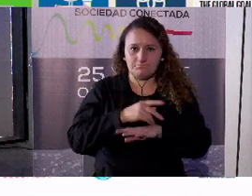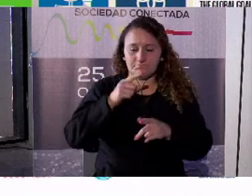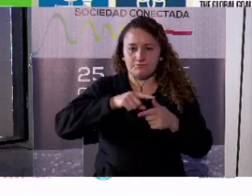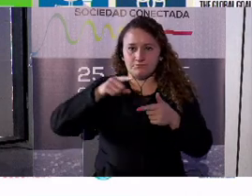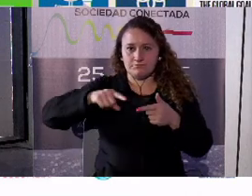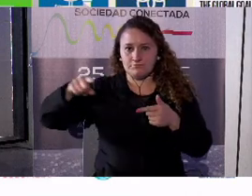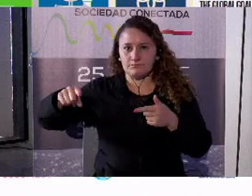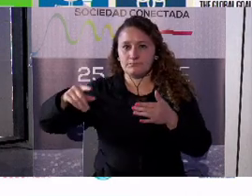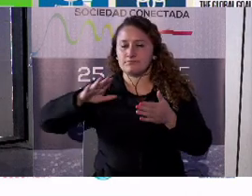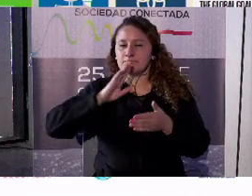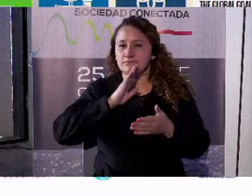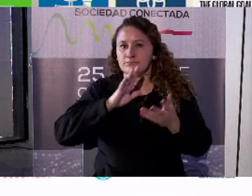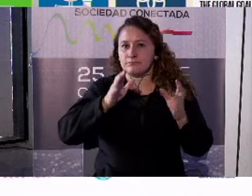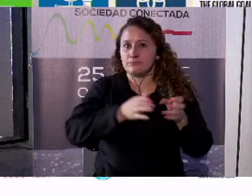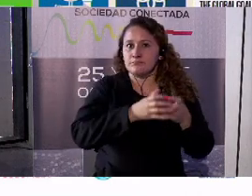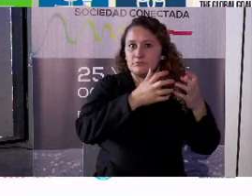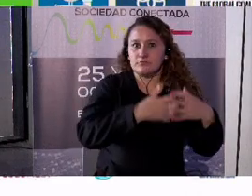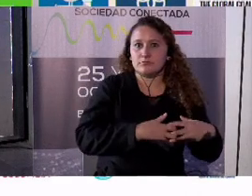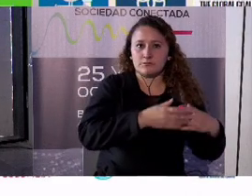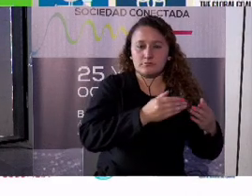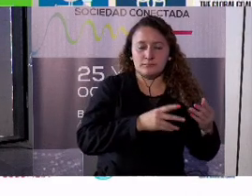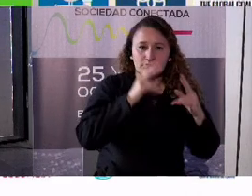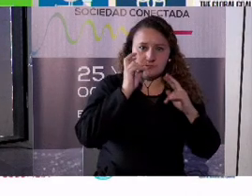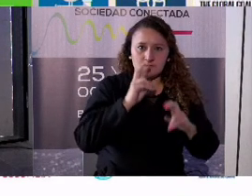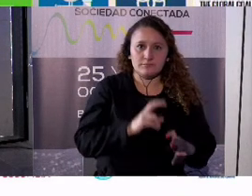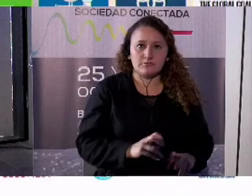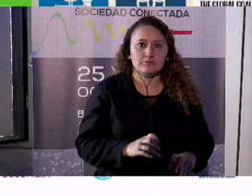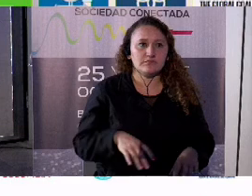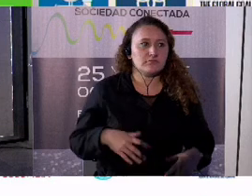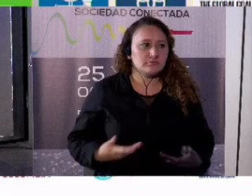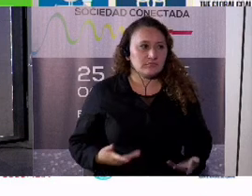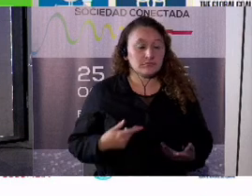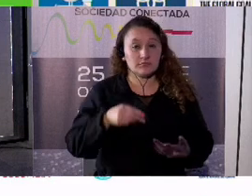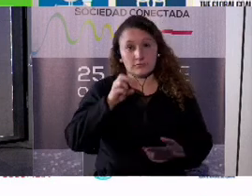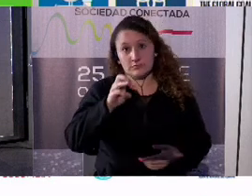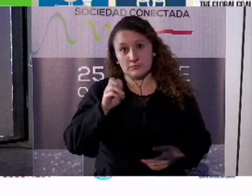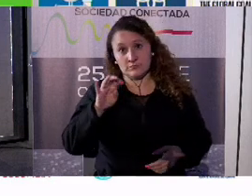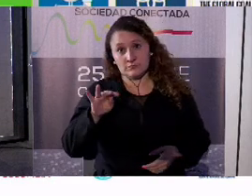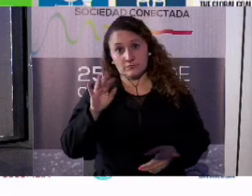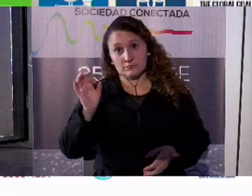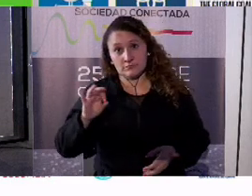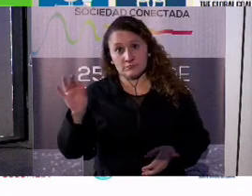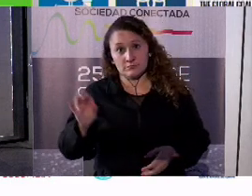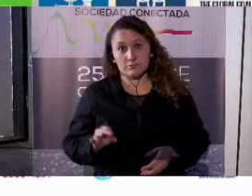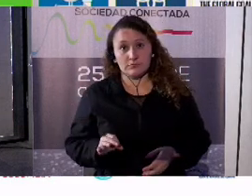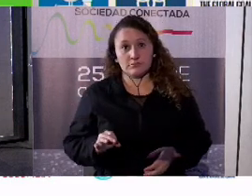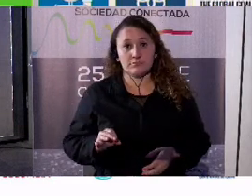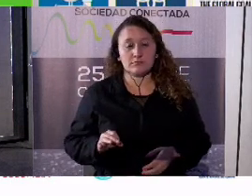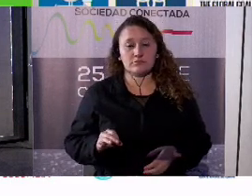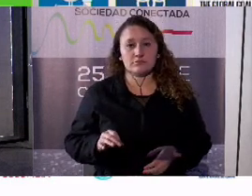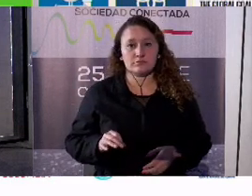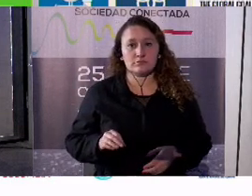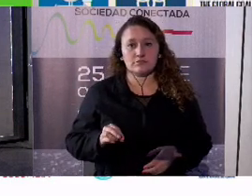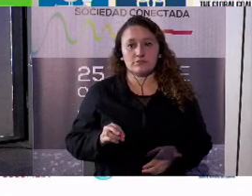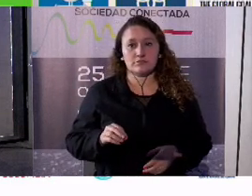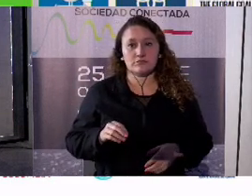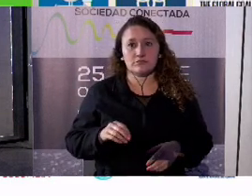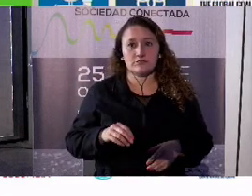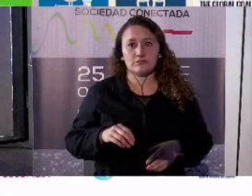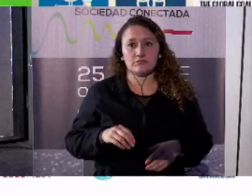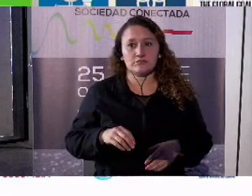de de de investigación del mercado y el 84 de los casos de uso de